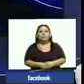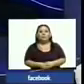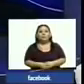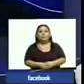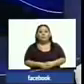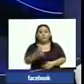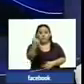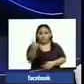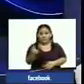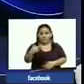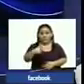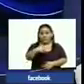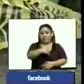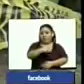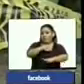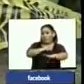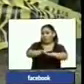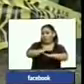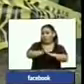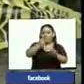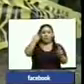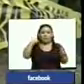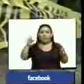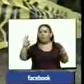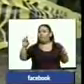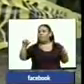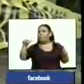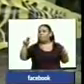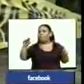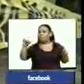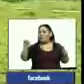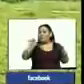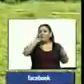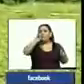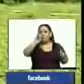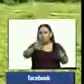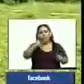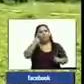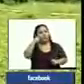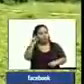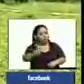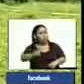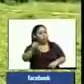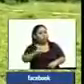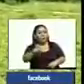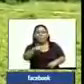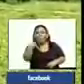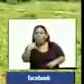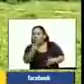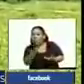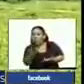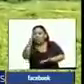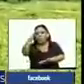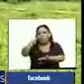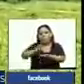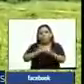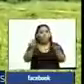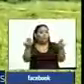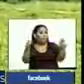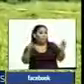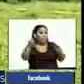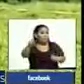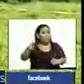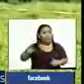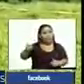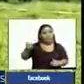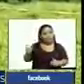El ministro de la Defensa Nacional, Francis Merino Monroy, destacó que hay una disminución de hechos violentos, esto en comparación del año